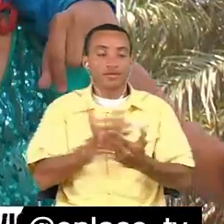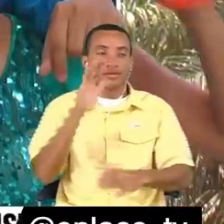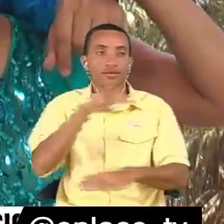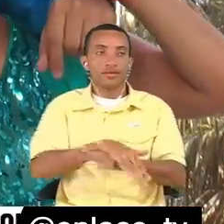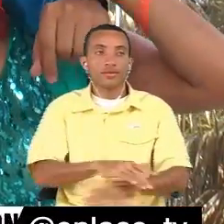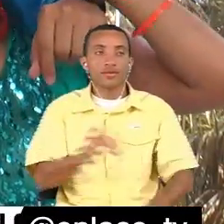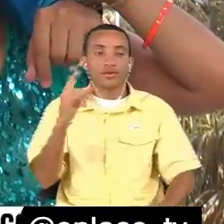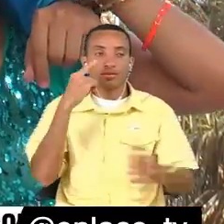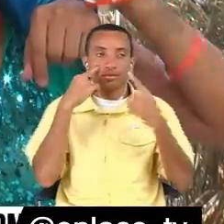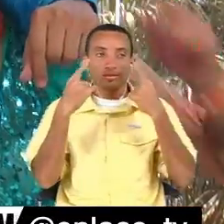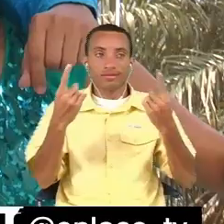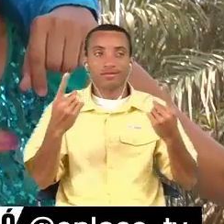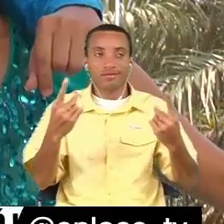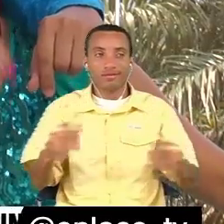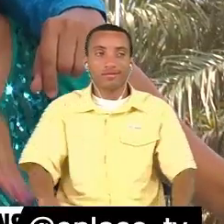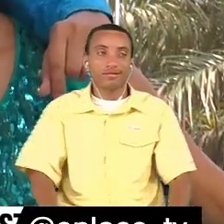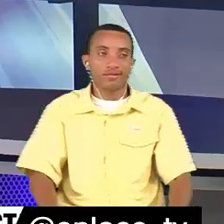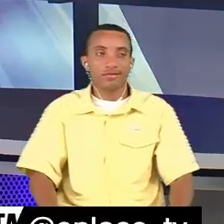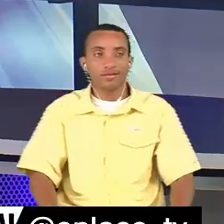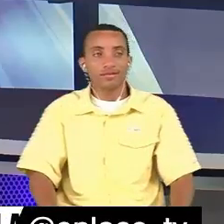ustedes quedan en La Mira.